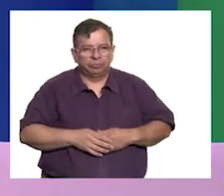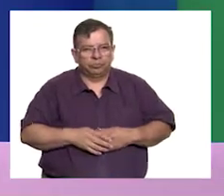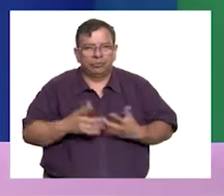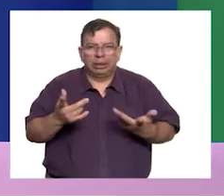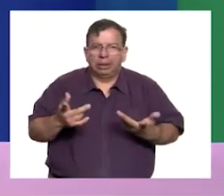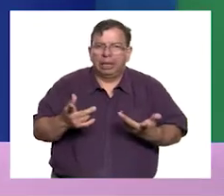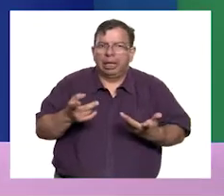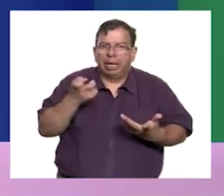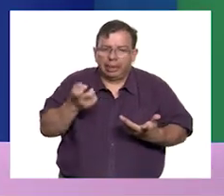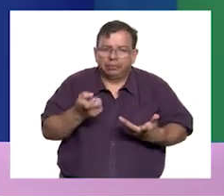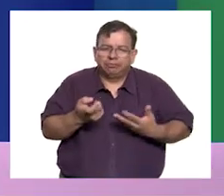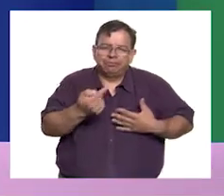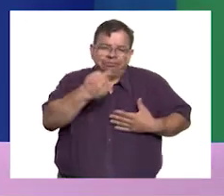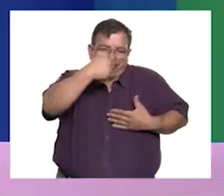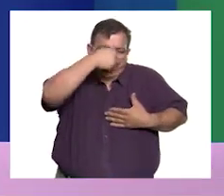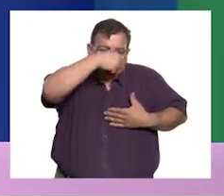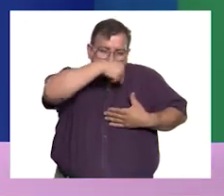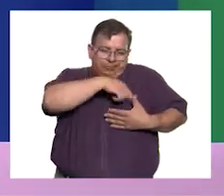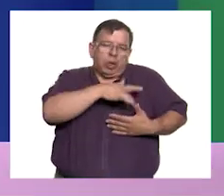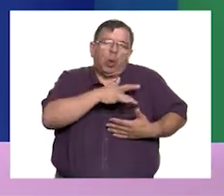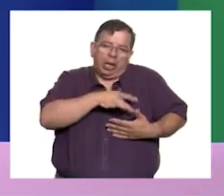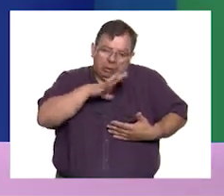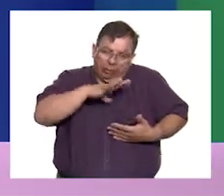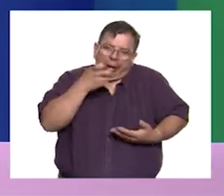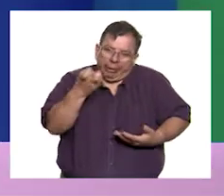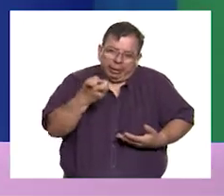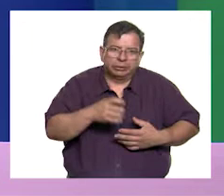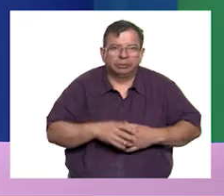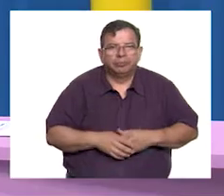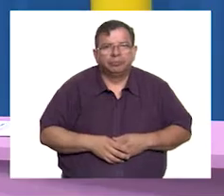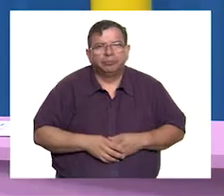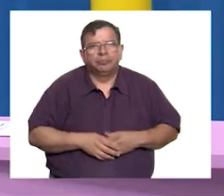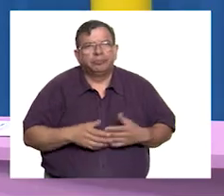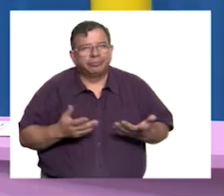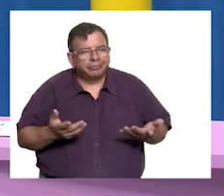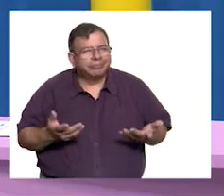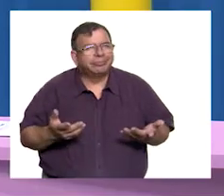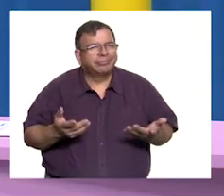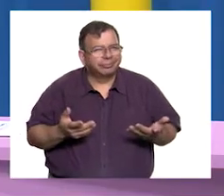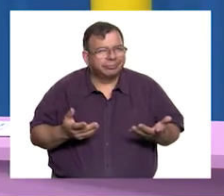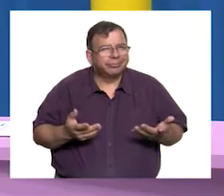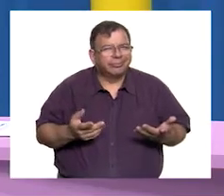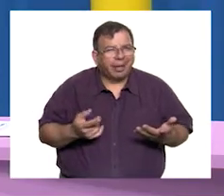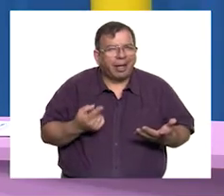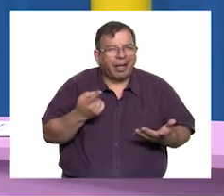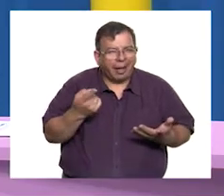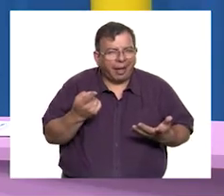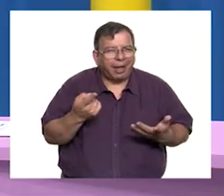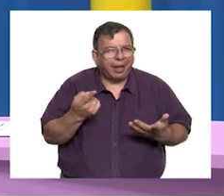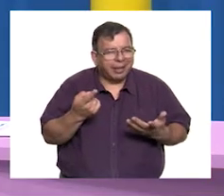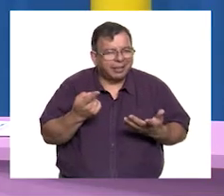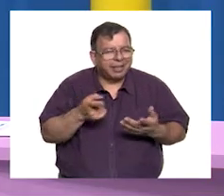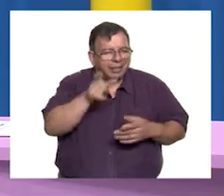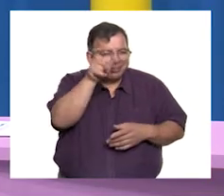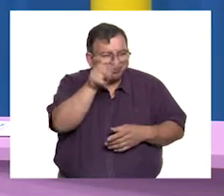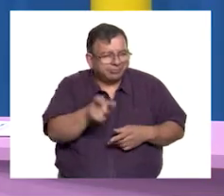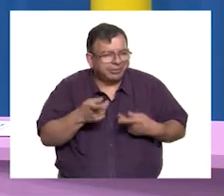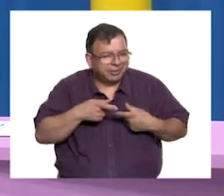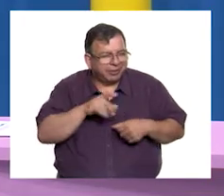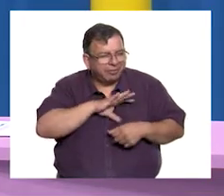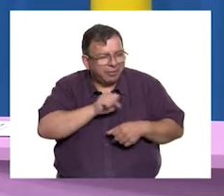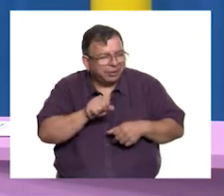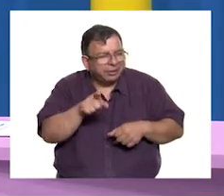lo que está en el fondo de su corazón. Creo que alguien está cambiando de preferencia sobre su personaje